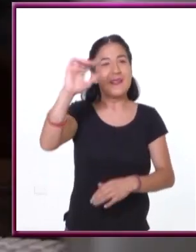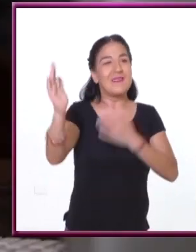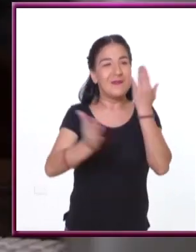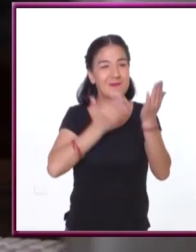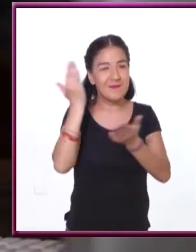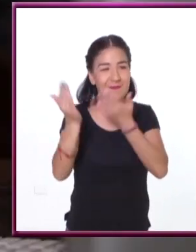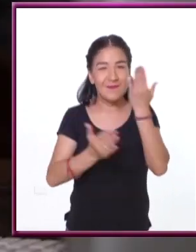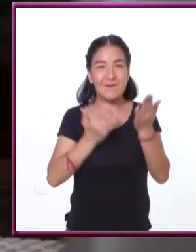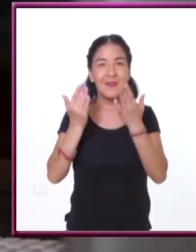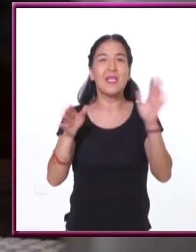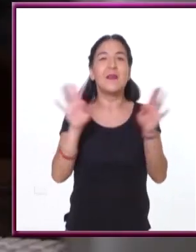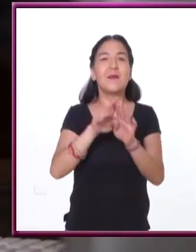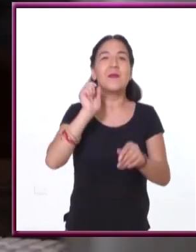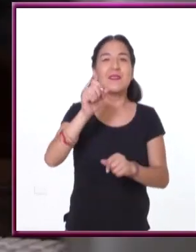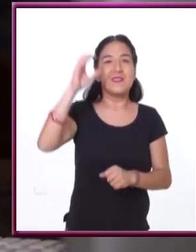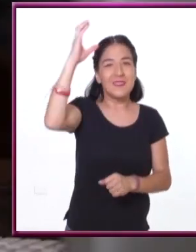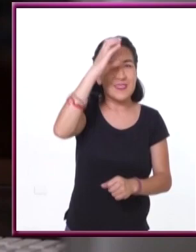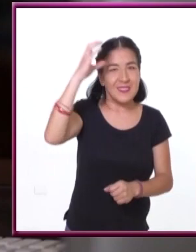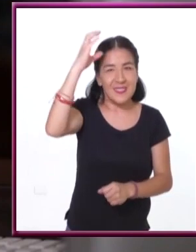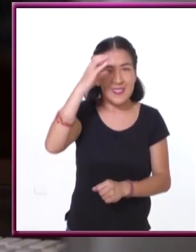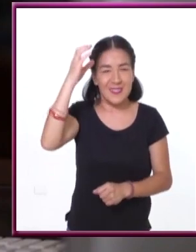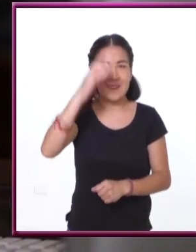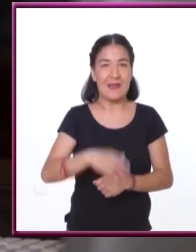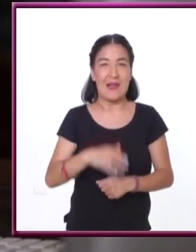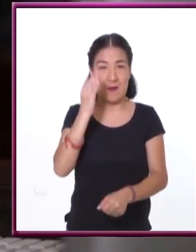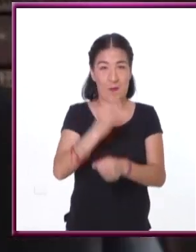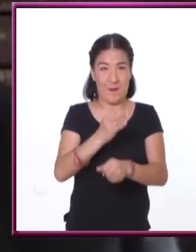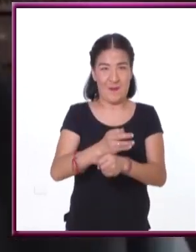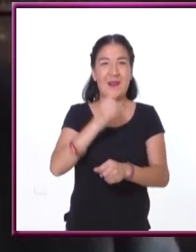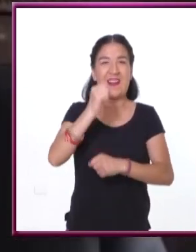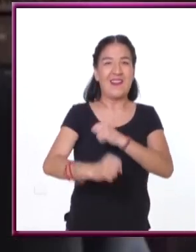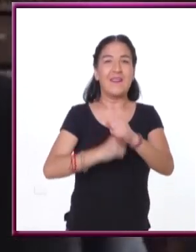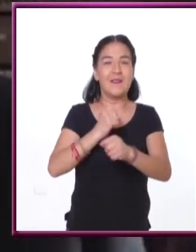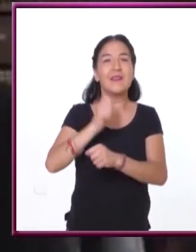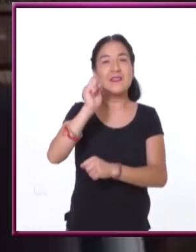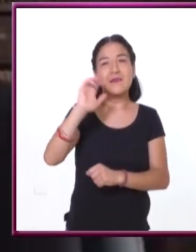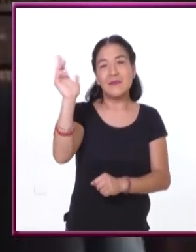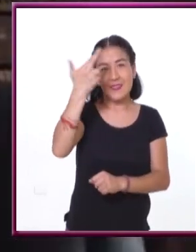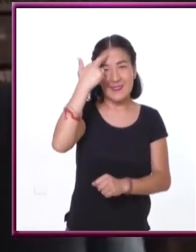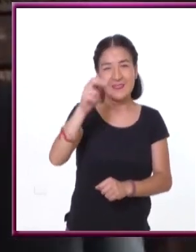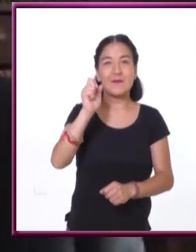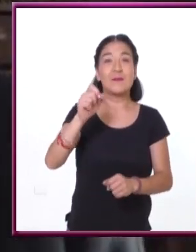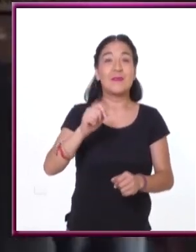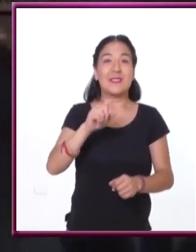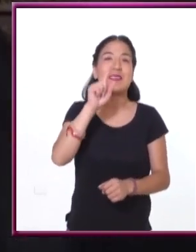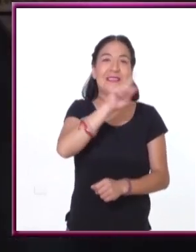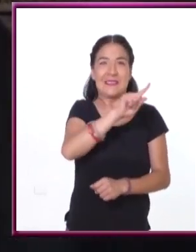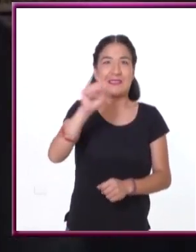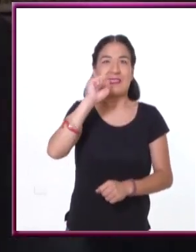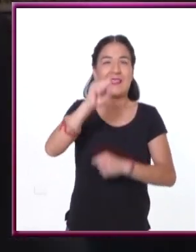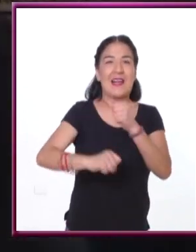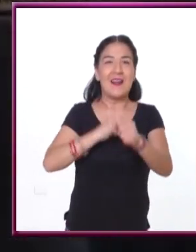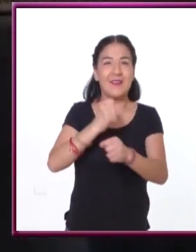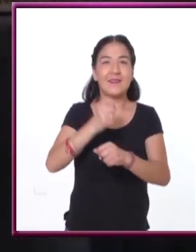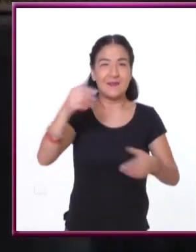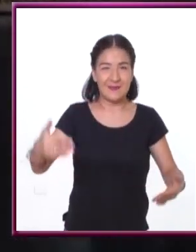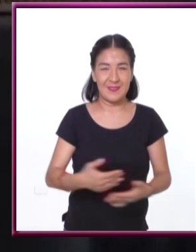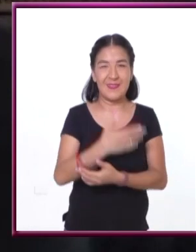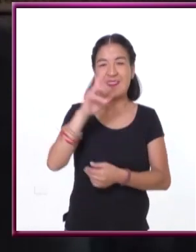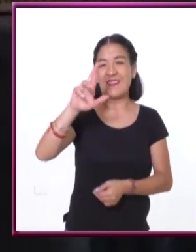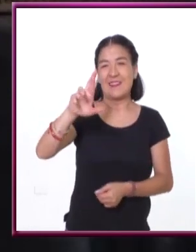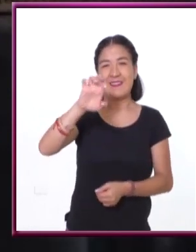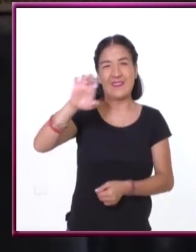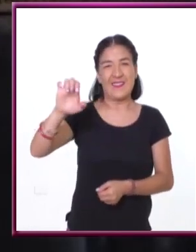lean cuestiones científicas. Este año estamos recordando el centenario del nacimiento de Ray